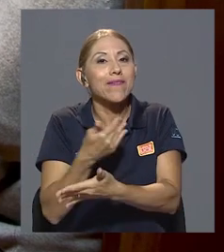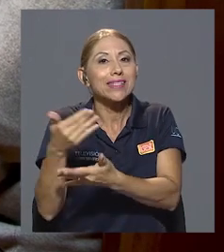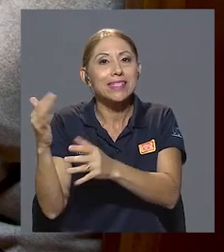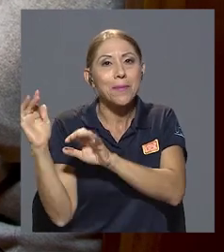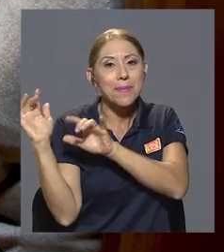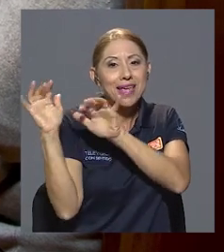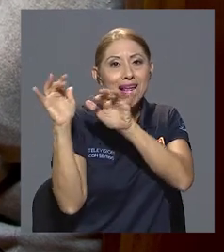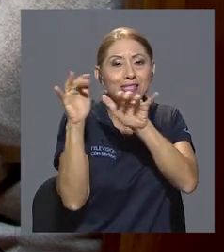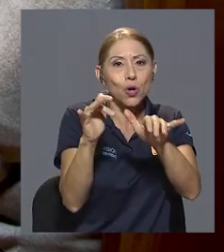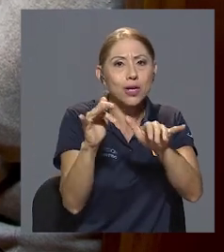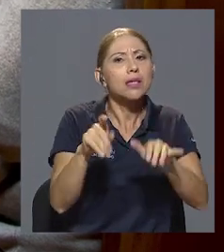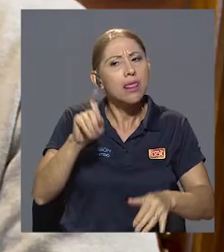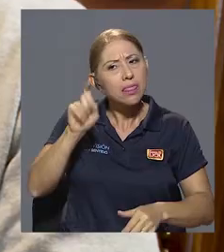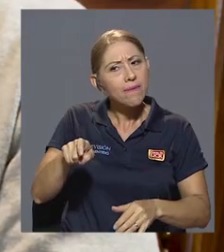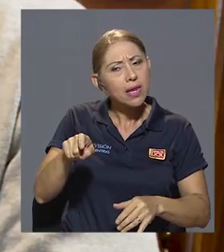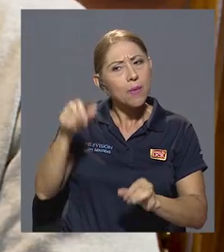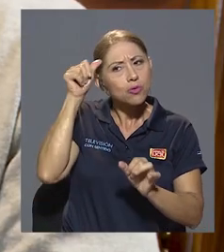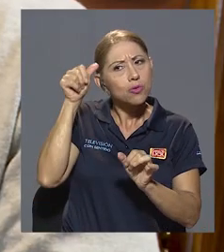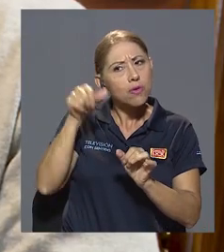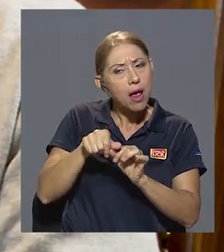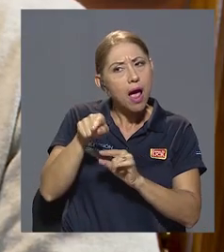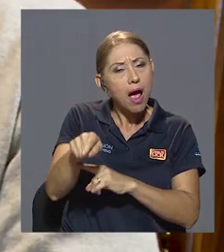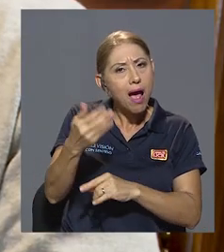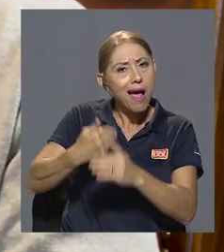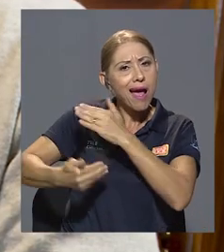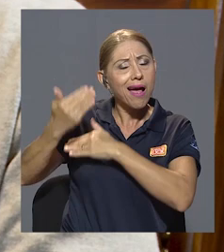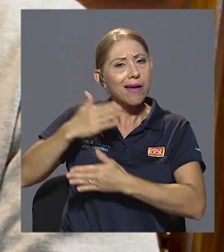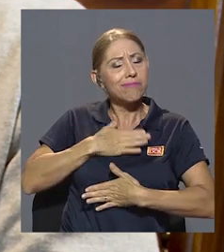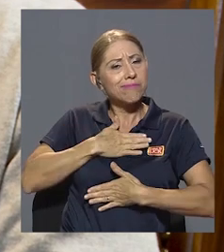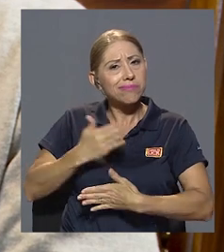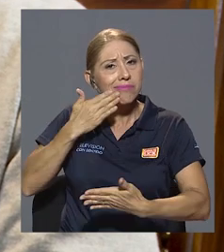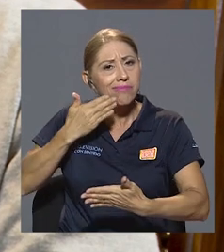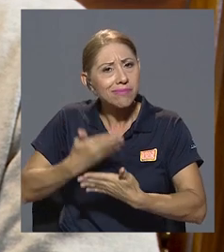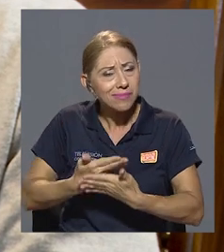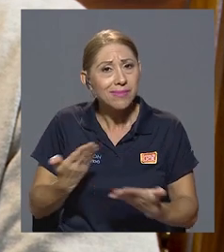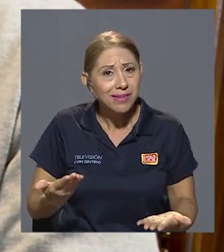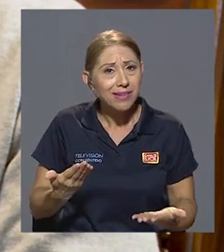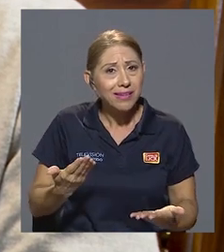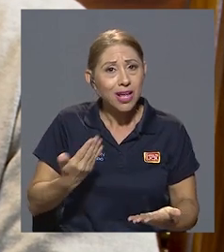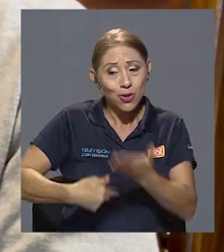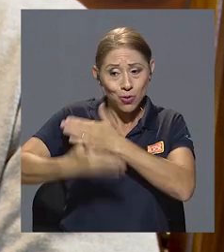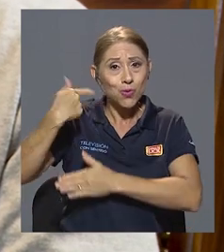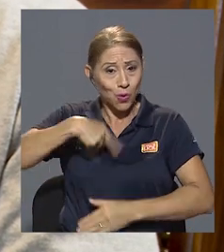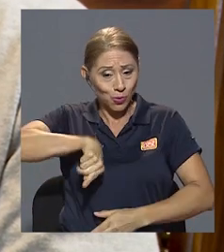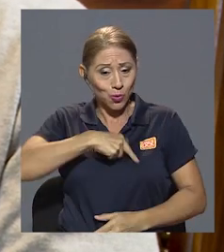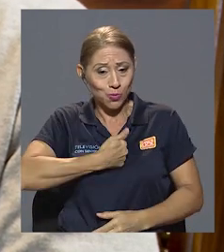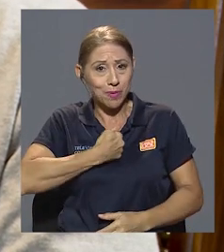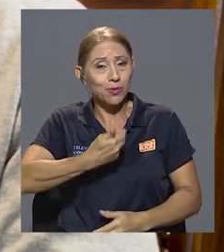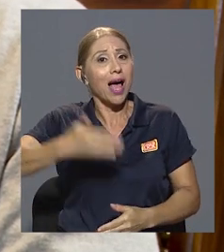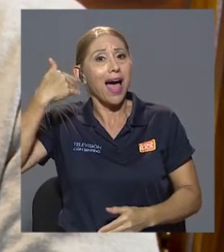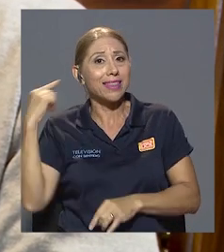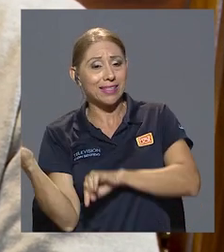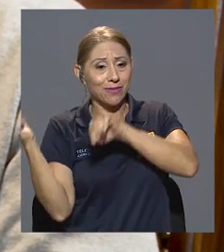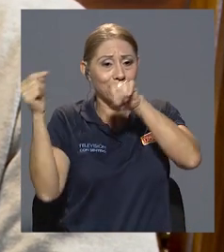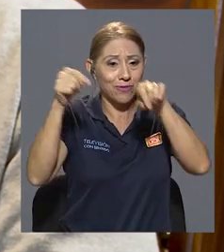reconocer y rememorar esa generosidad con que fuimos recibidos muchos